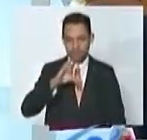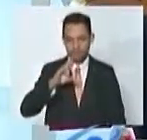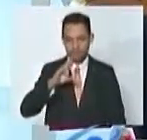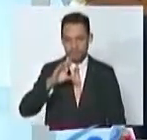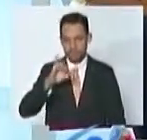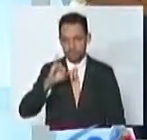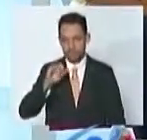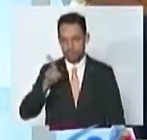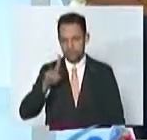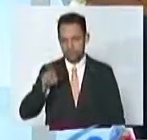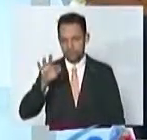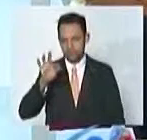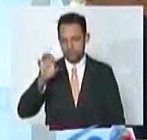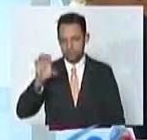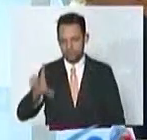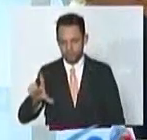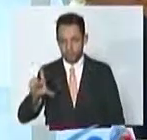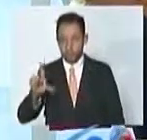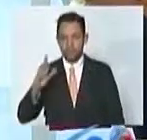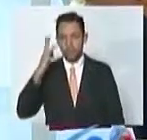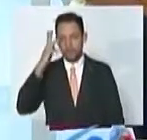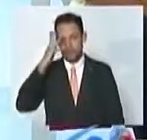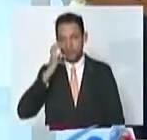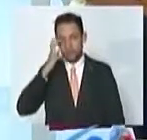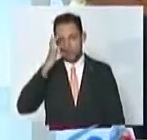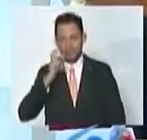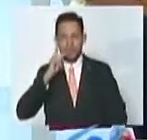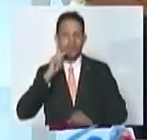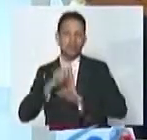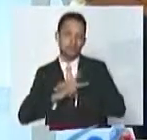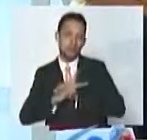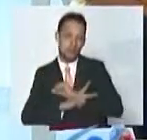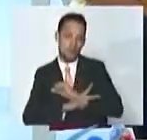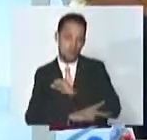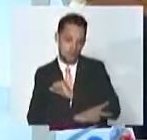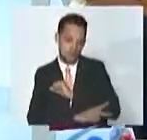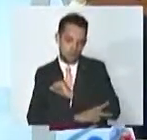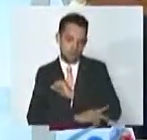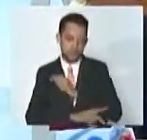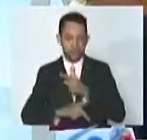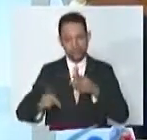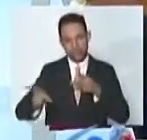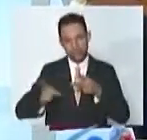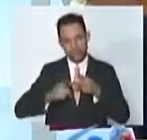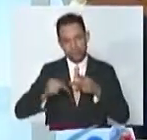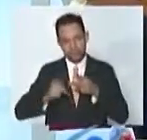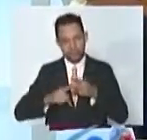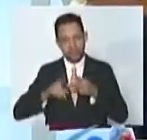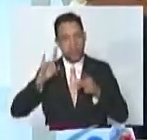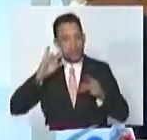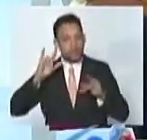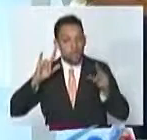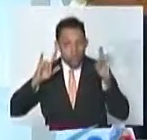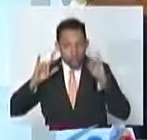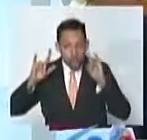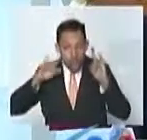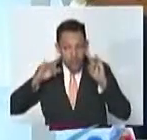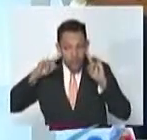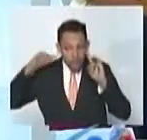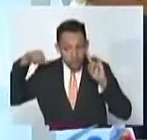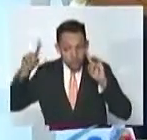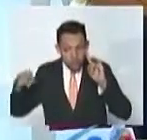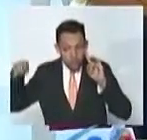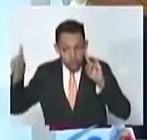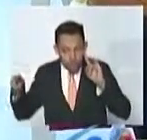Entonces le hacen examen psicológico, pero le hacen examen de audiometría para